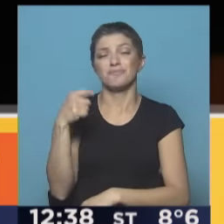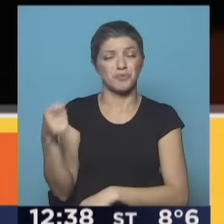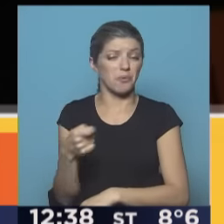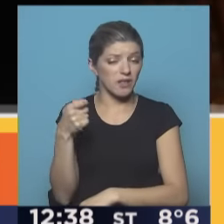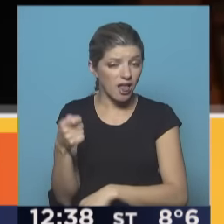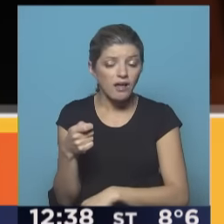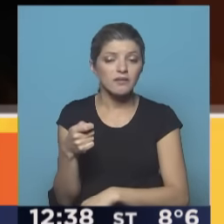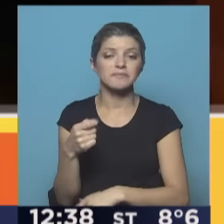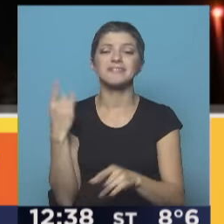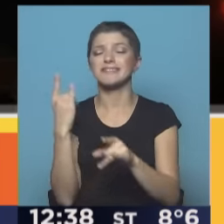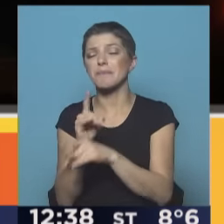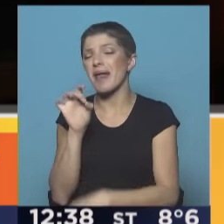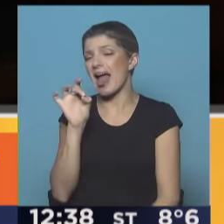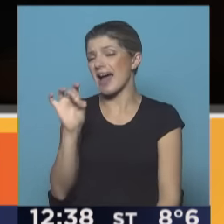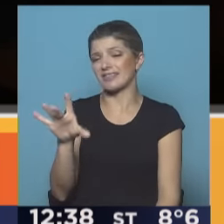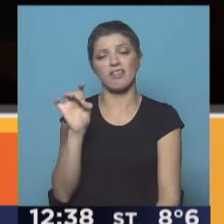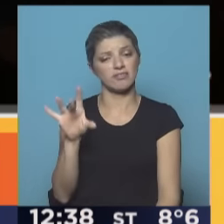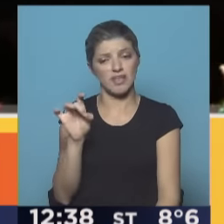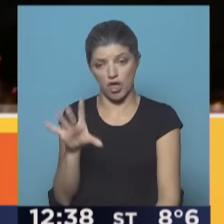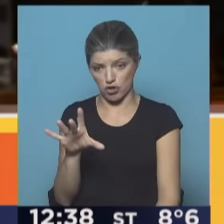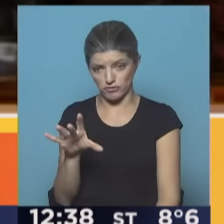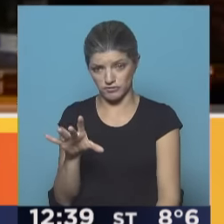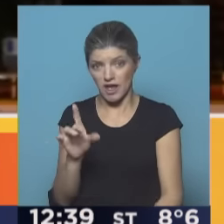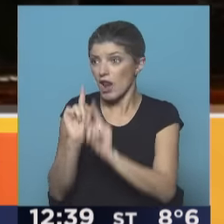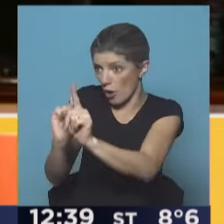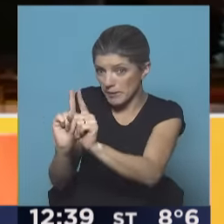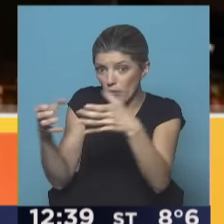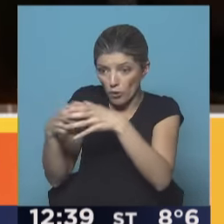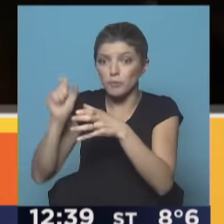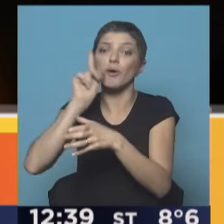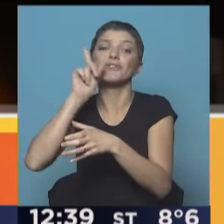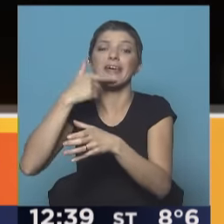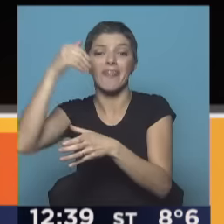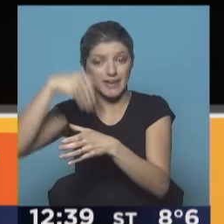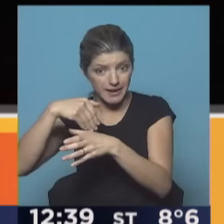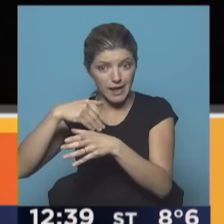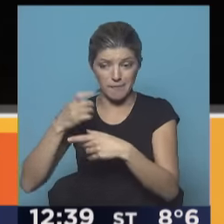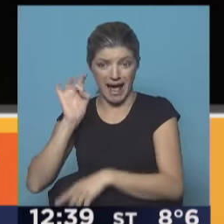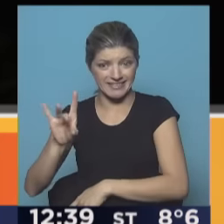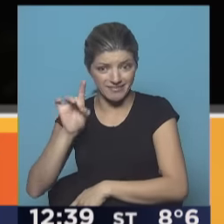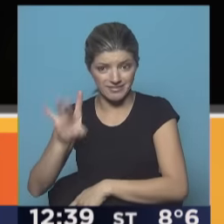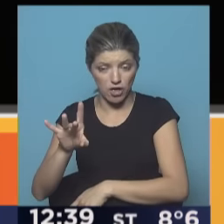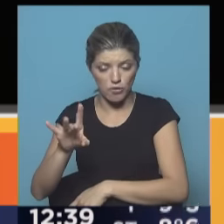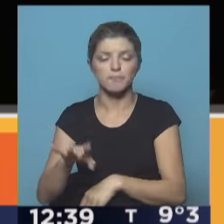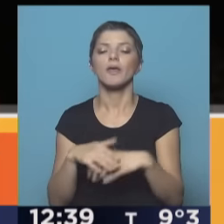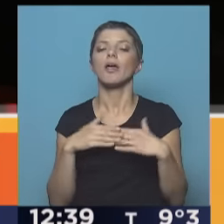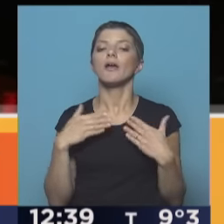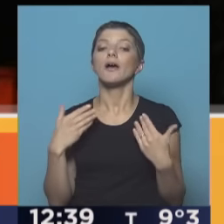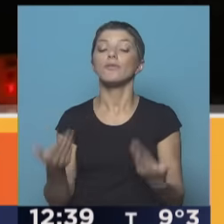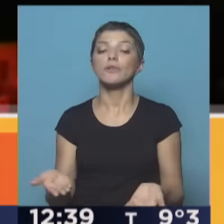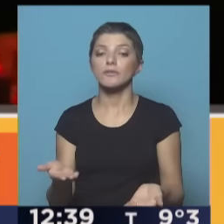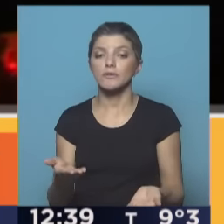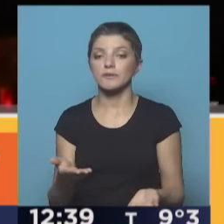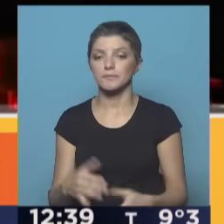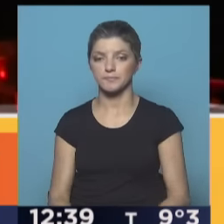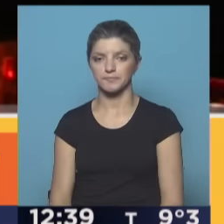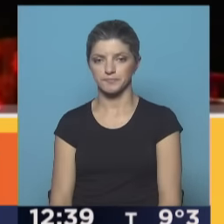eh atentados terroristas de los propios islamistas y por lo por lo tanto el control de eh